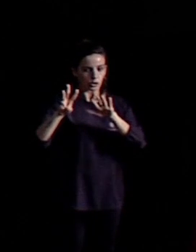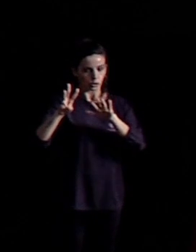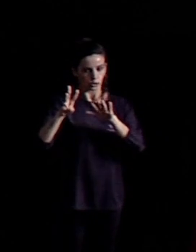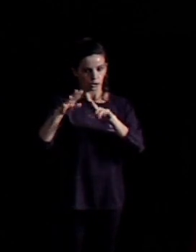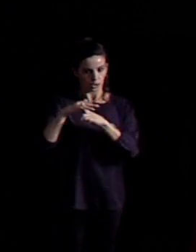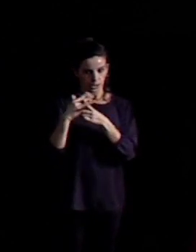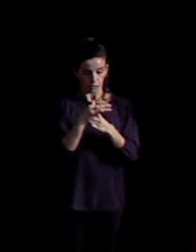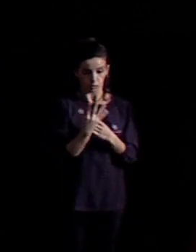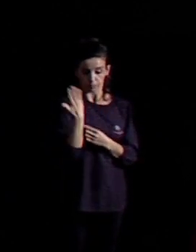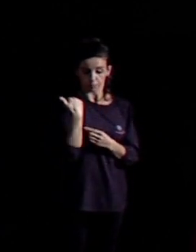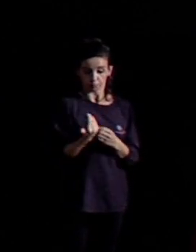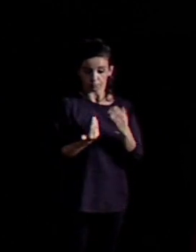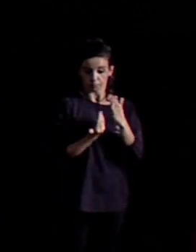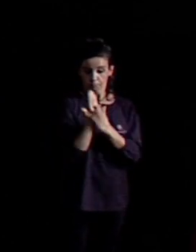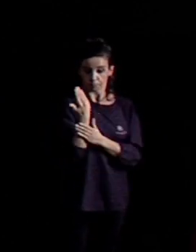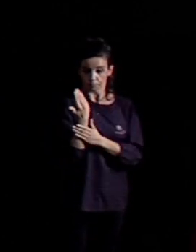El otro día,